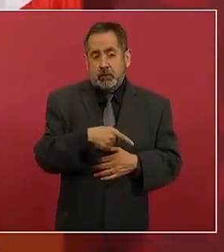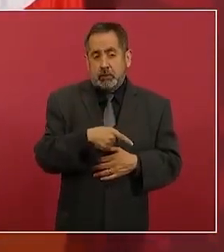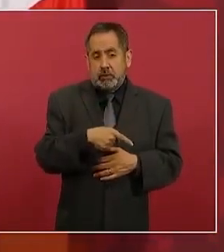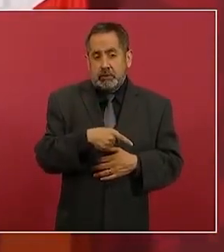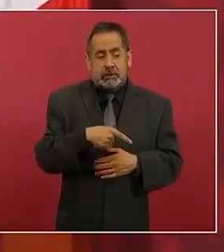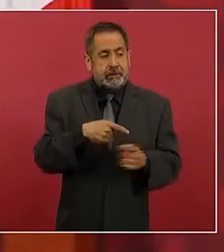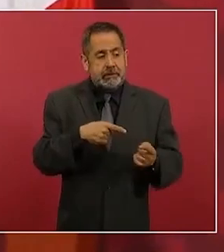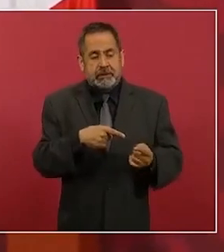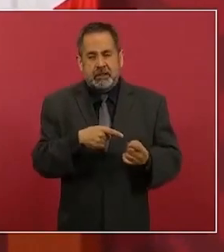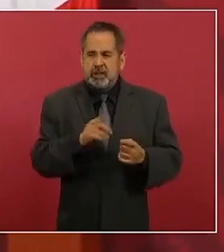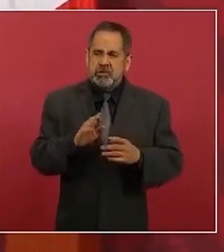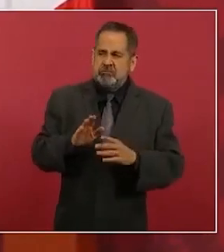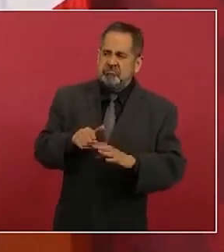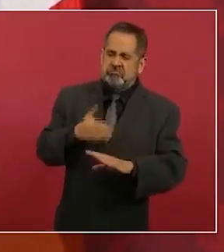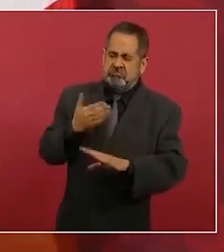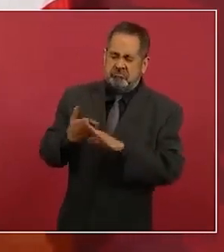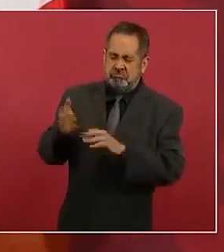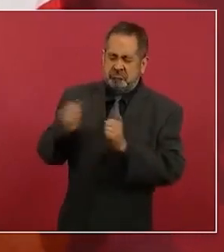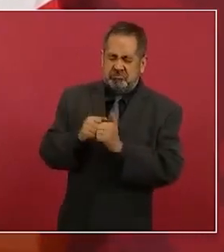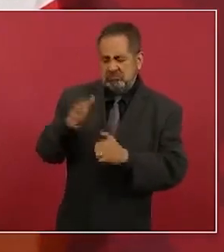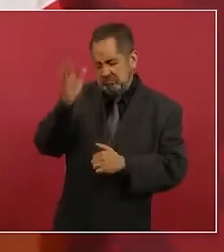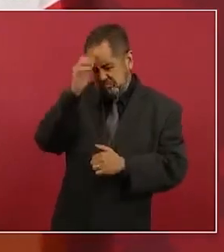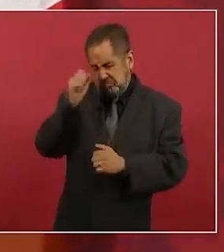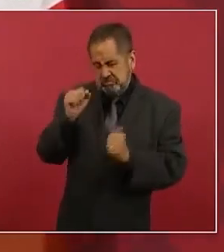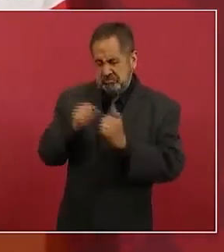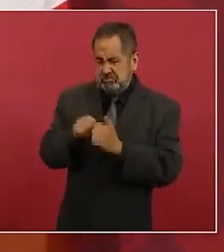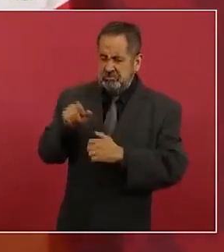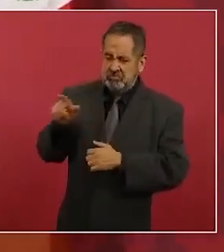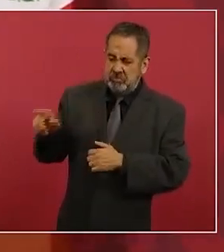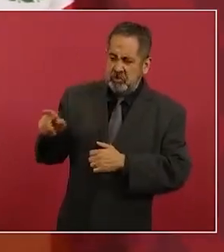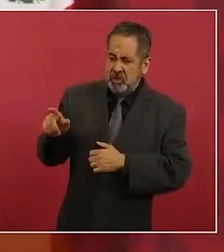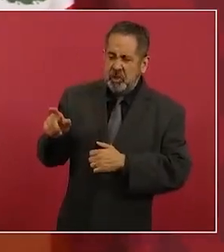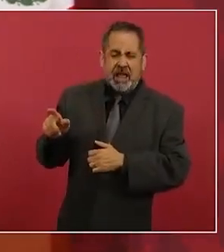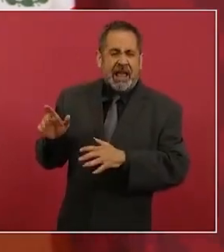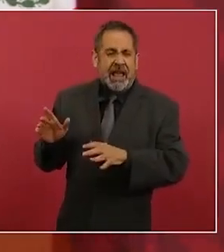en contra de la política revolucionaria.